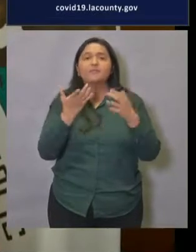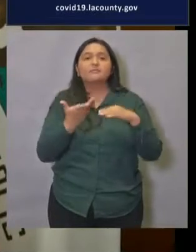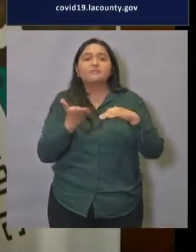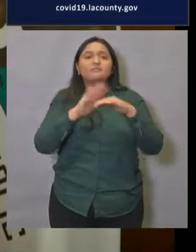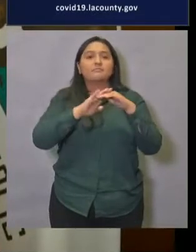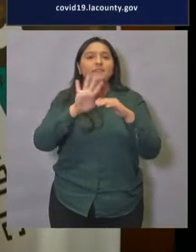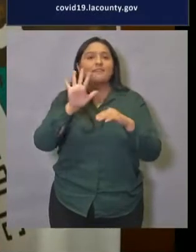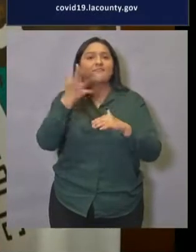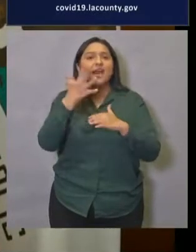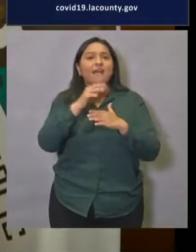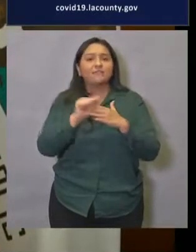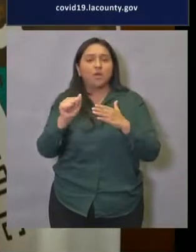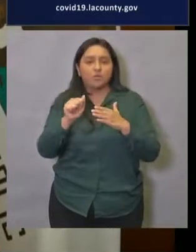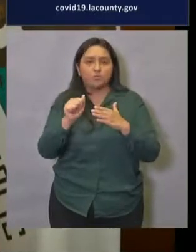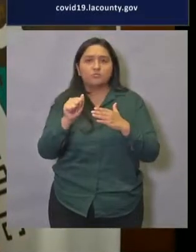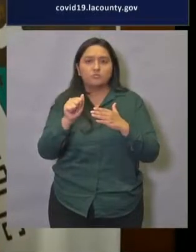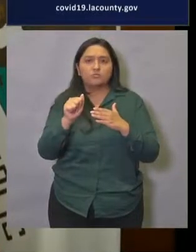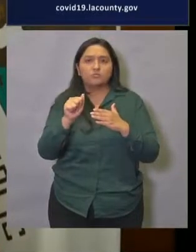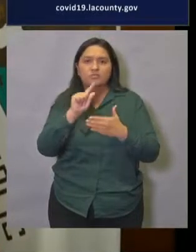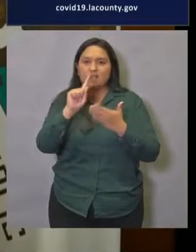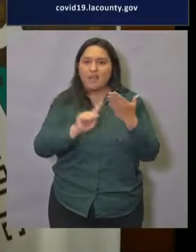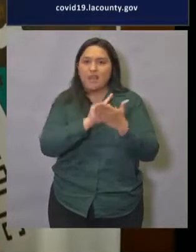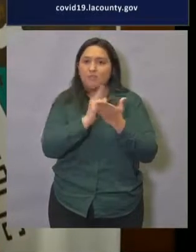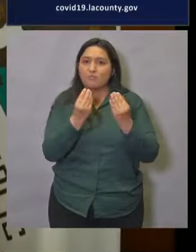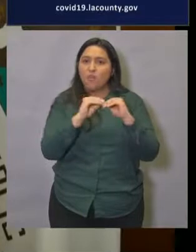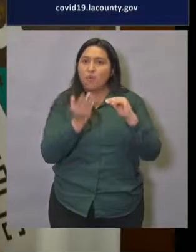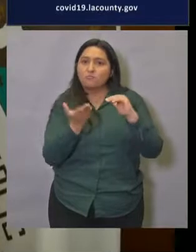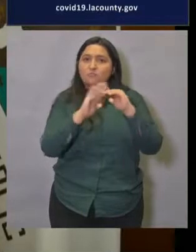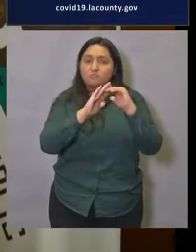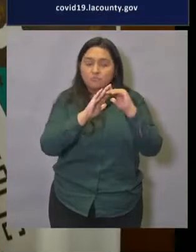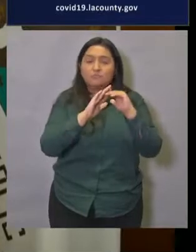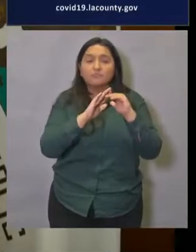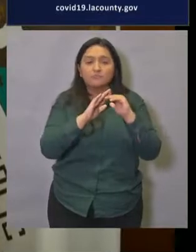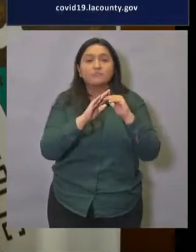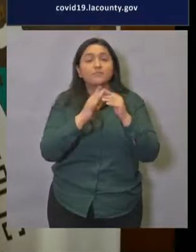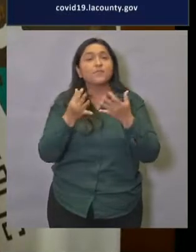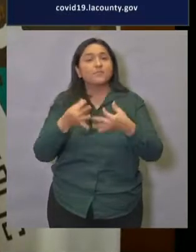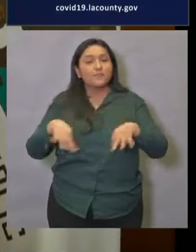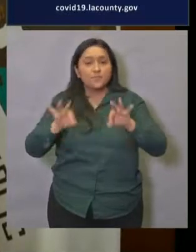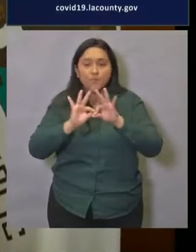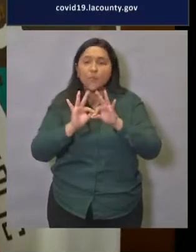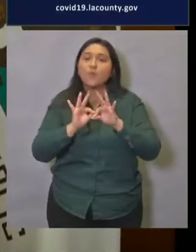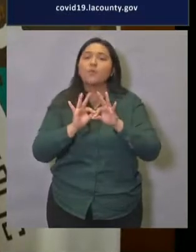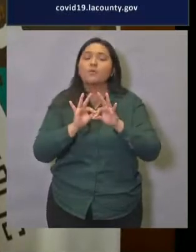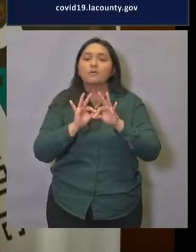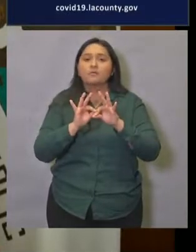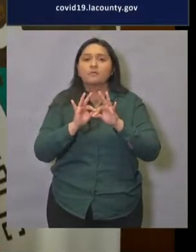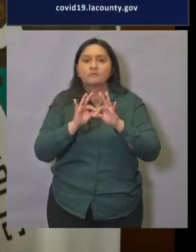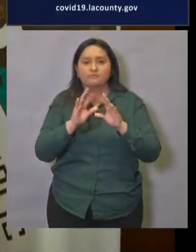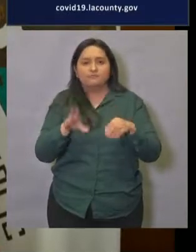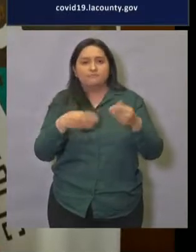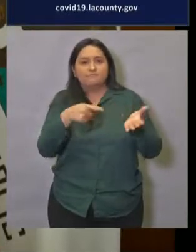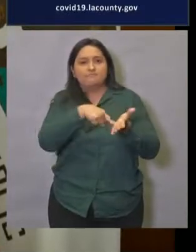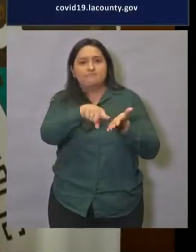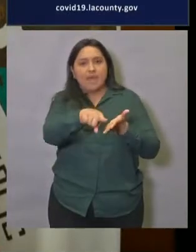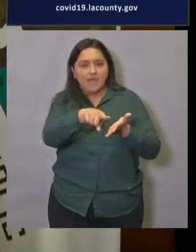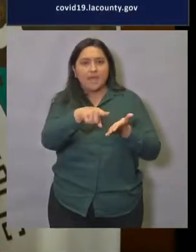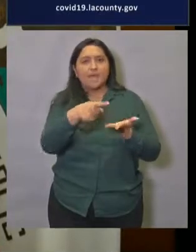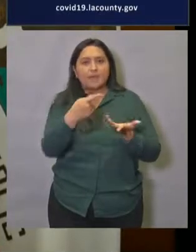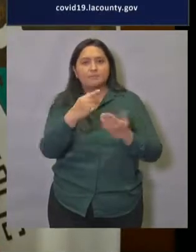$5 adicionales la hora. Es urgente dar una compensación justa para estos